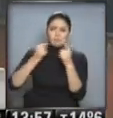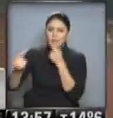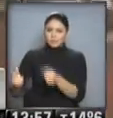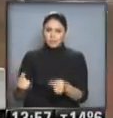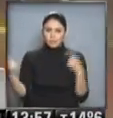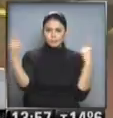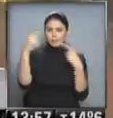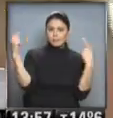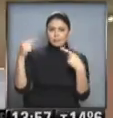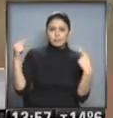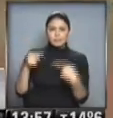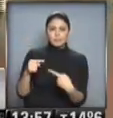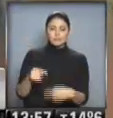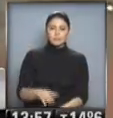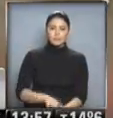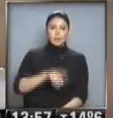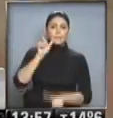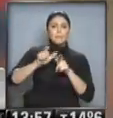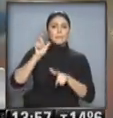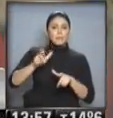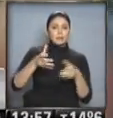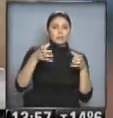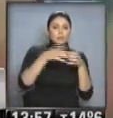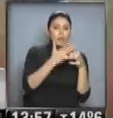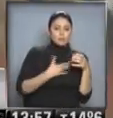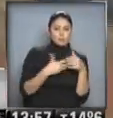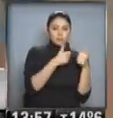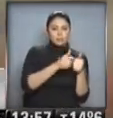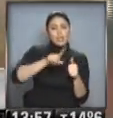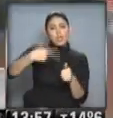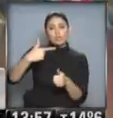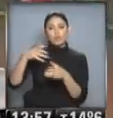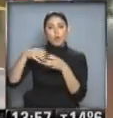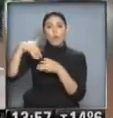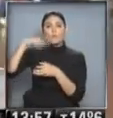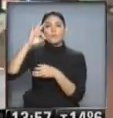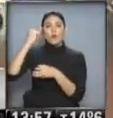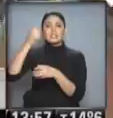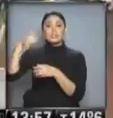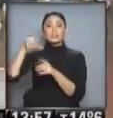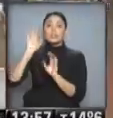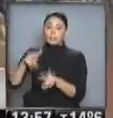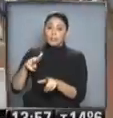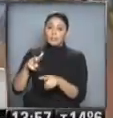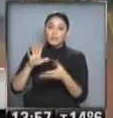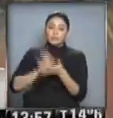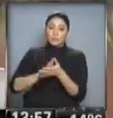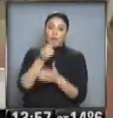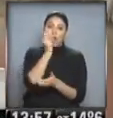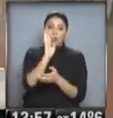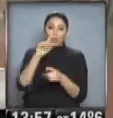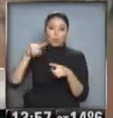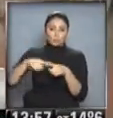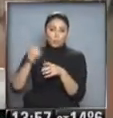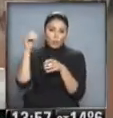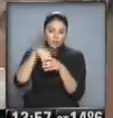acusando mutuamente entre la gente de Cantero y la gente de Moyano, que también está metido en la política del club.